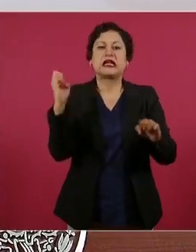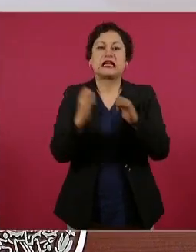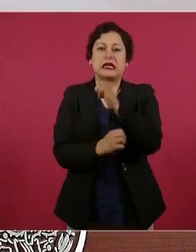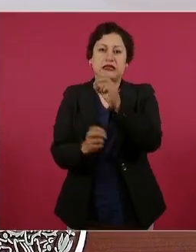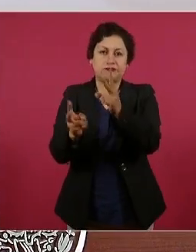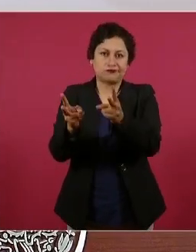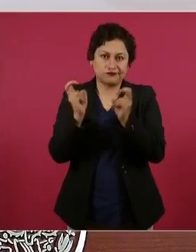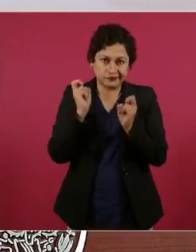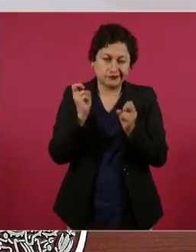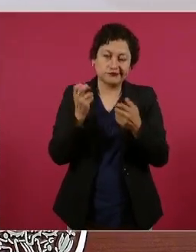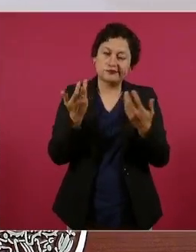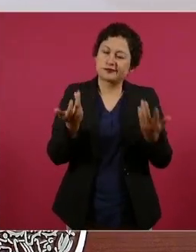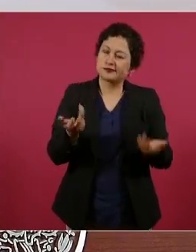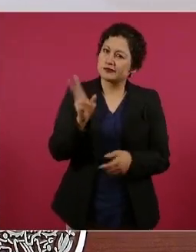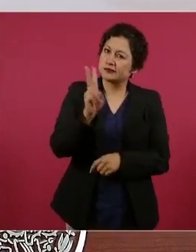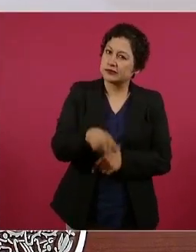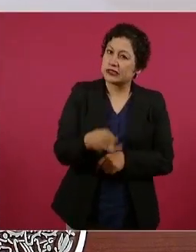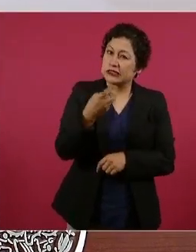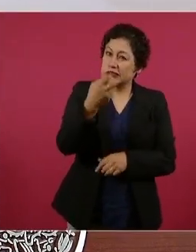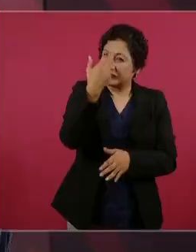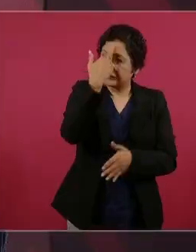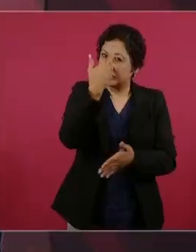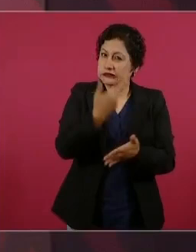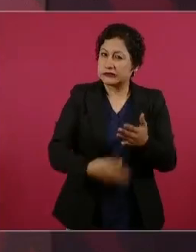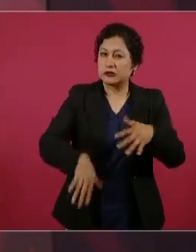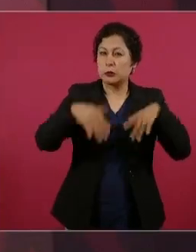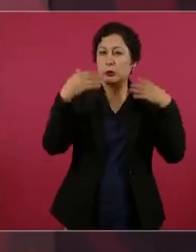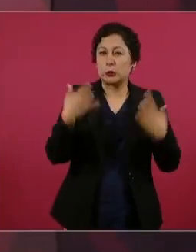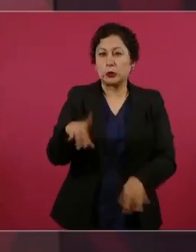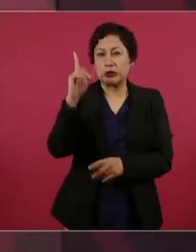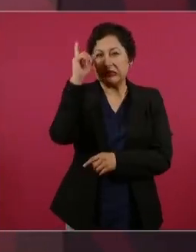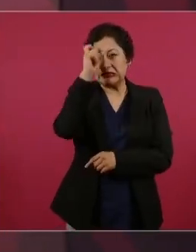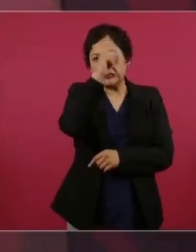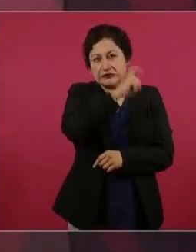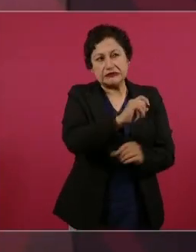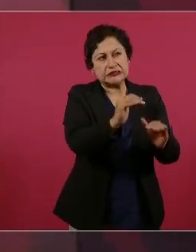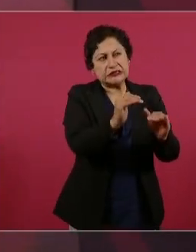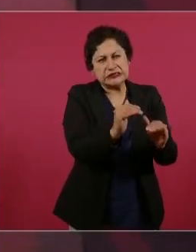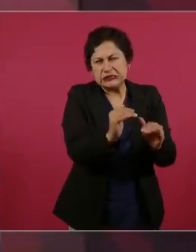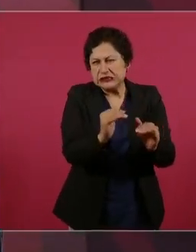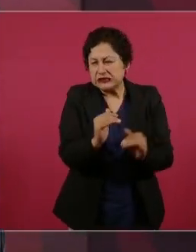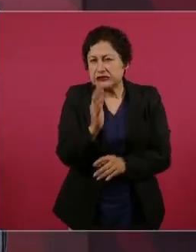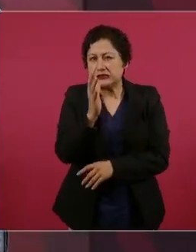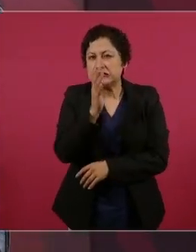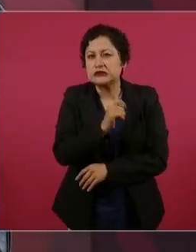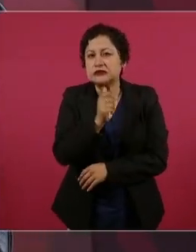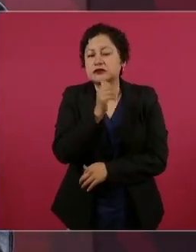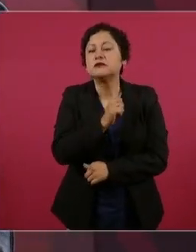Pero en delitos graves como